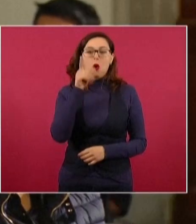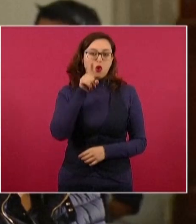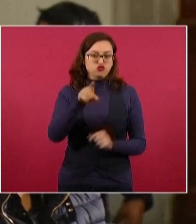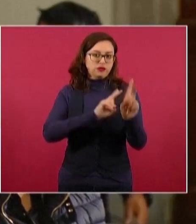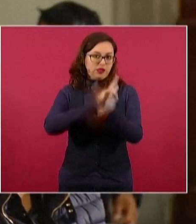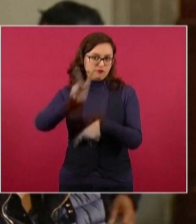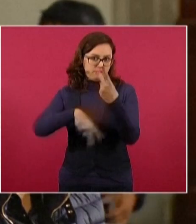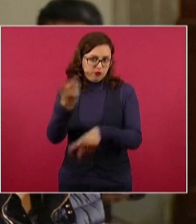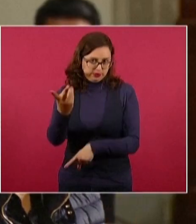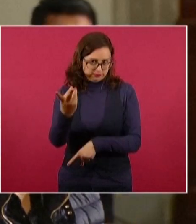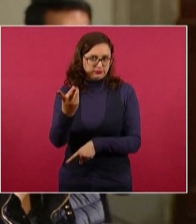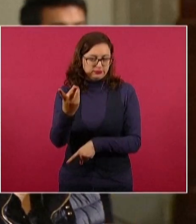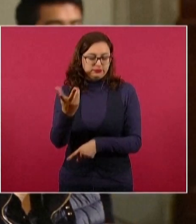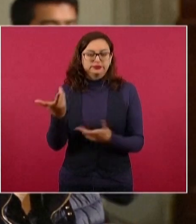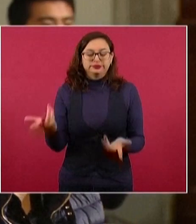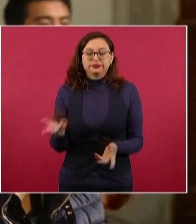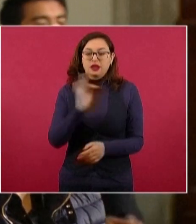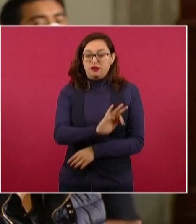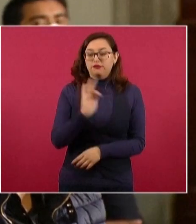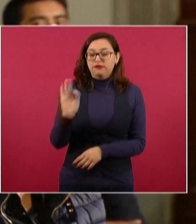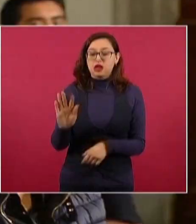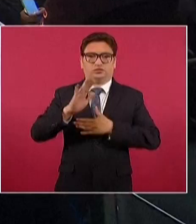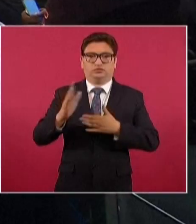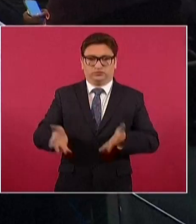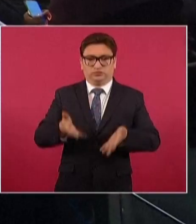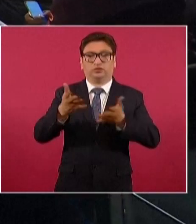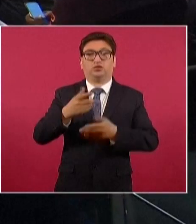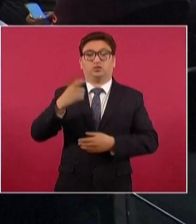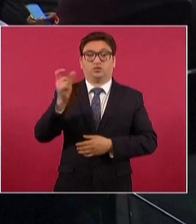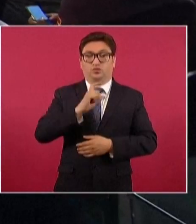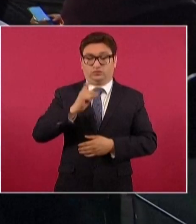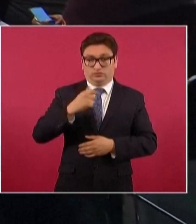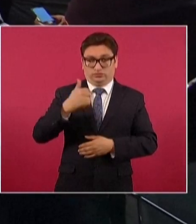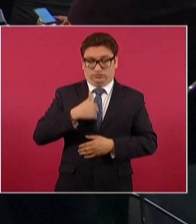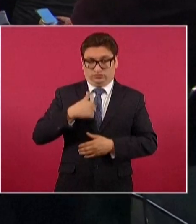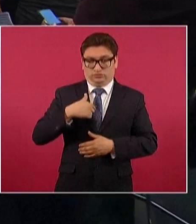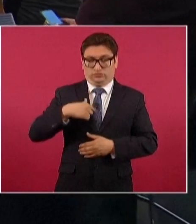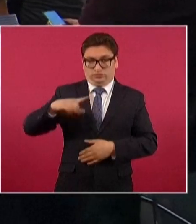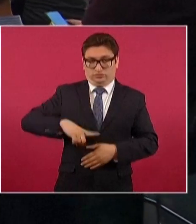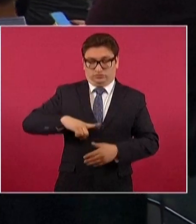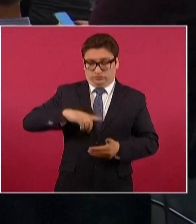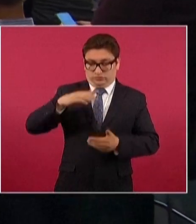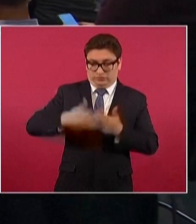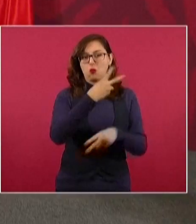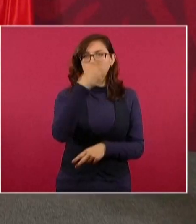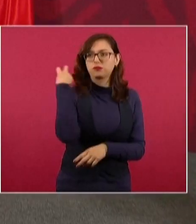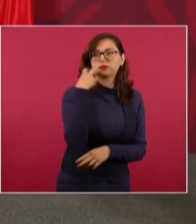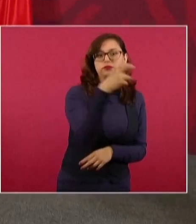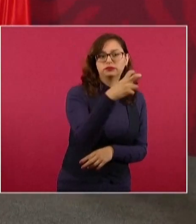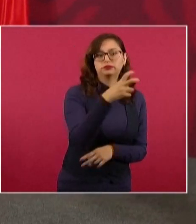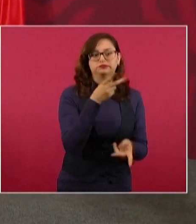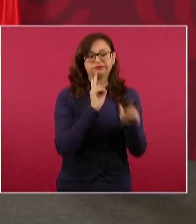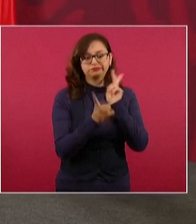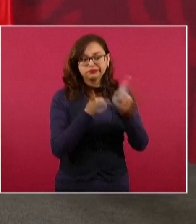lópez obrador también anunció que el 12 de julio se reunirá en washington con su par estadounidense joe biden desde